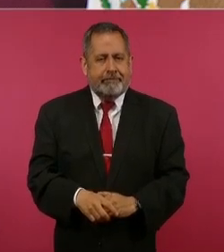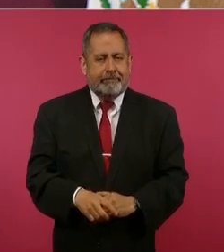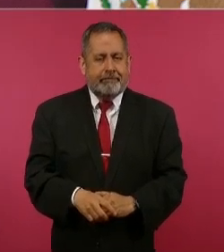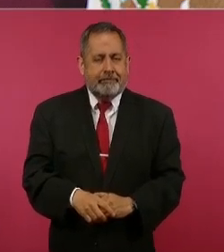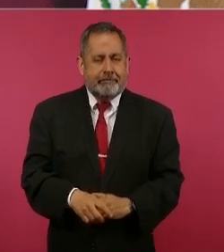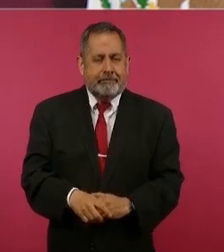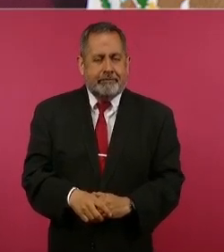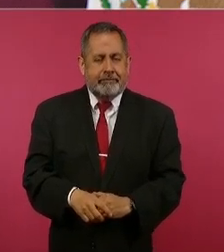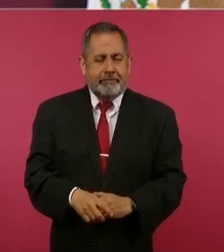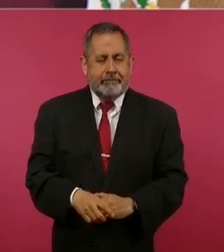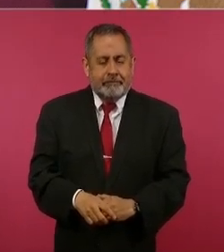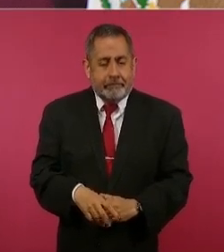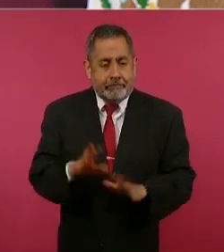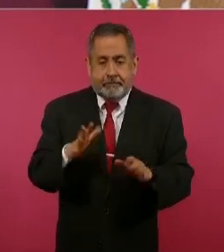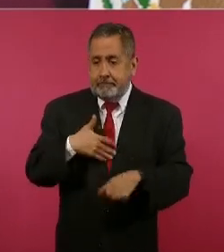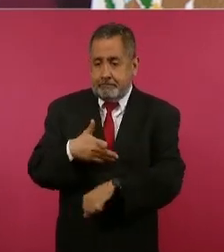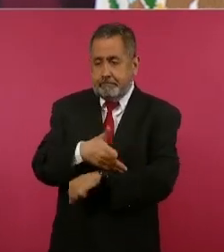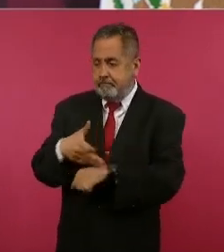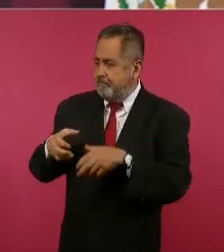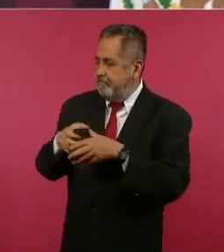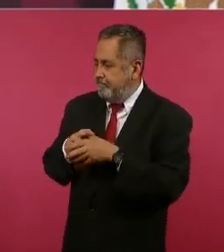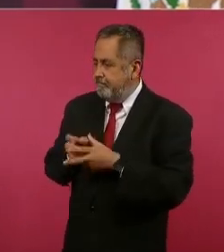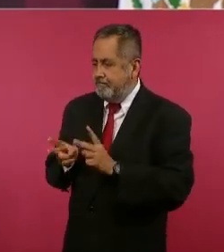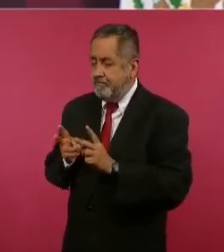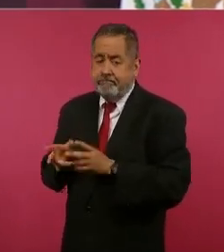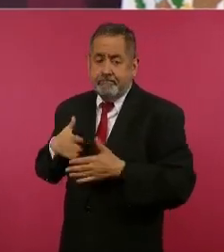y pues de mi familia,